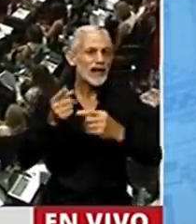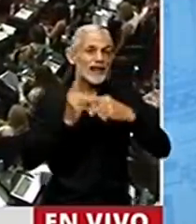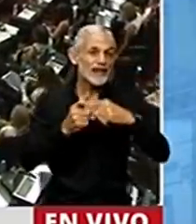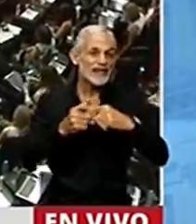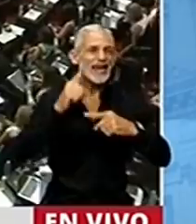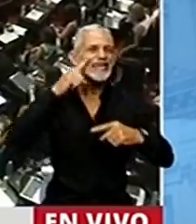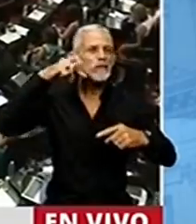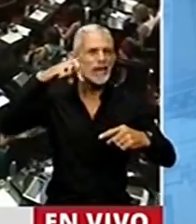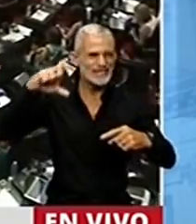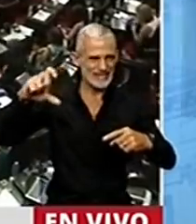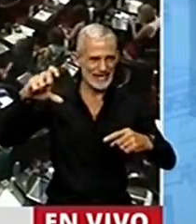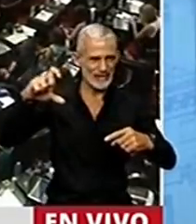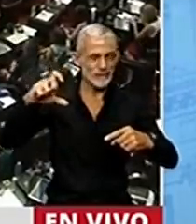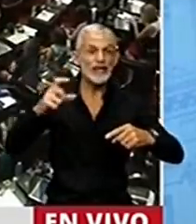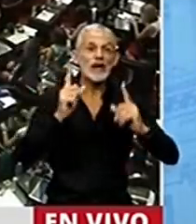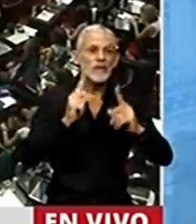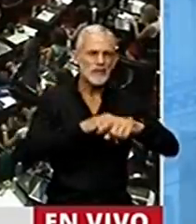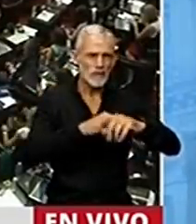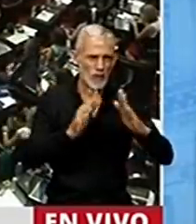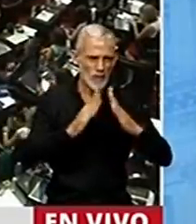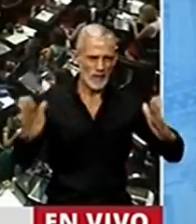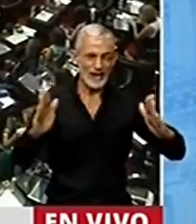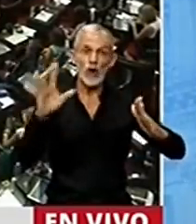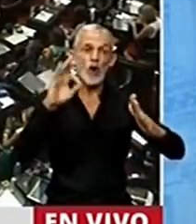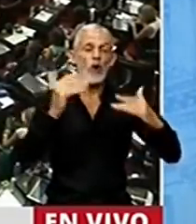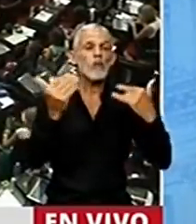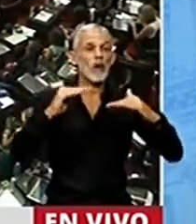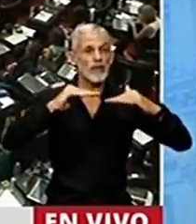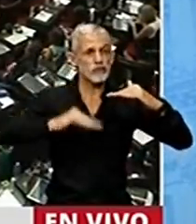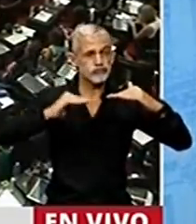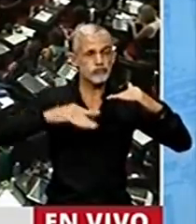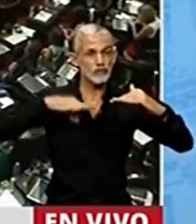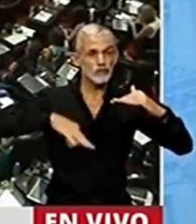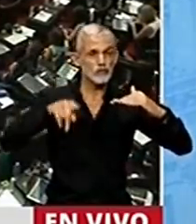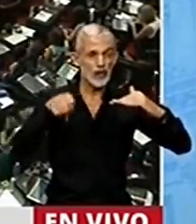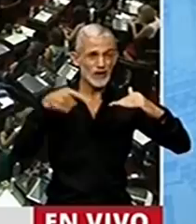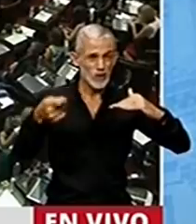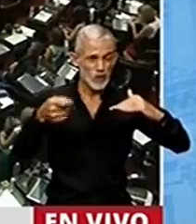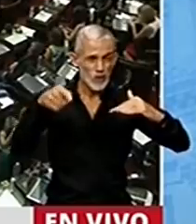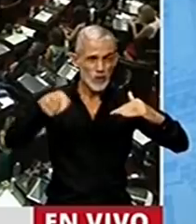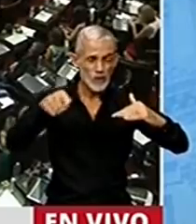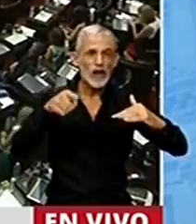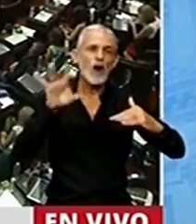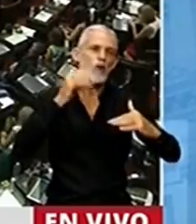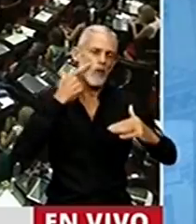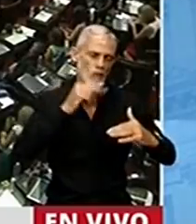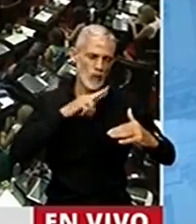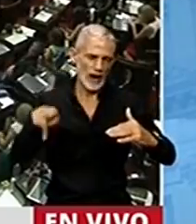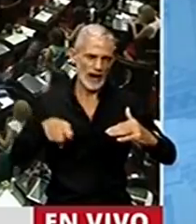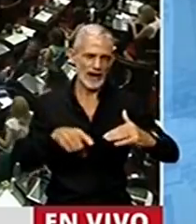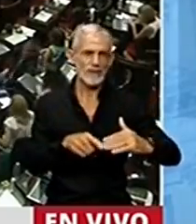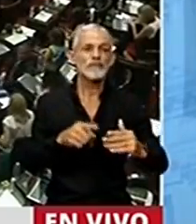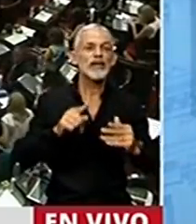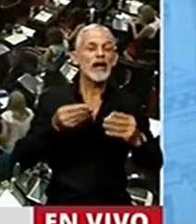del IPC en el mismo periodo, ni podrá disminuirse el haber que percibe el beneficiario o la beneficiaria.